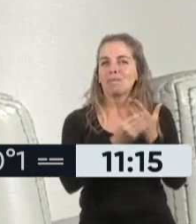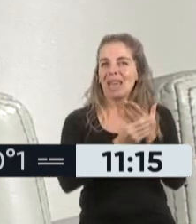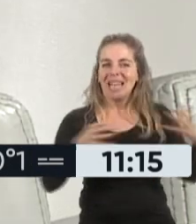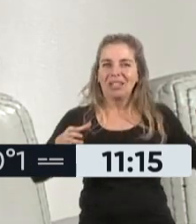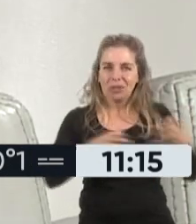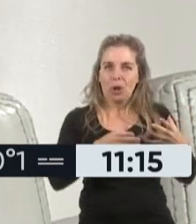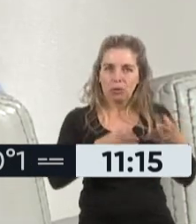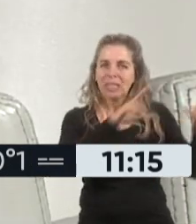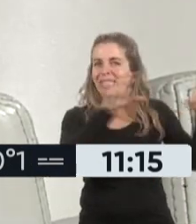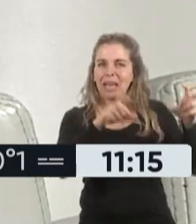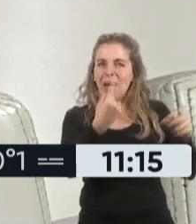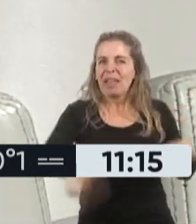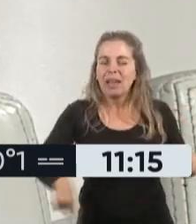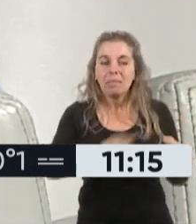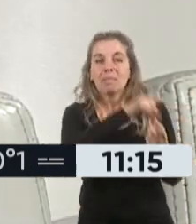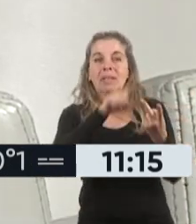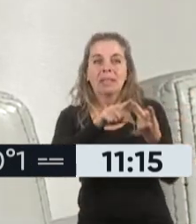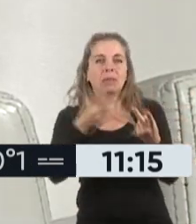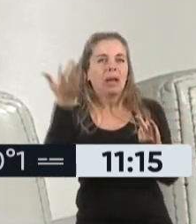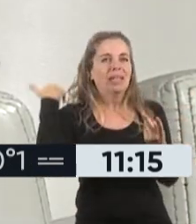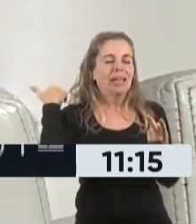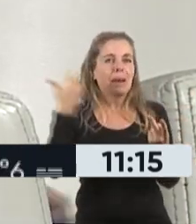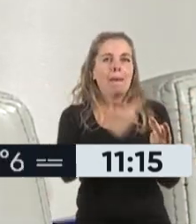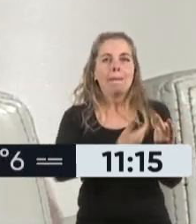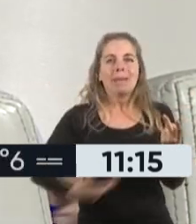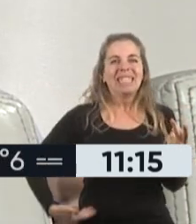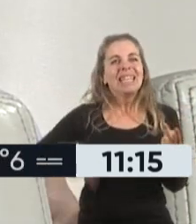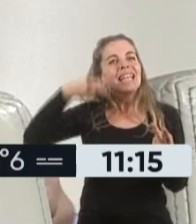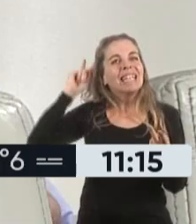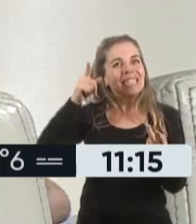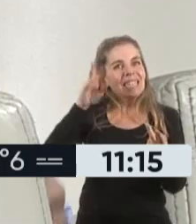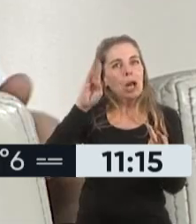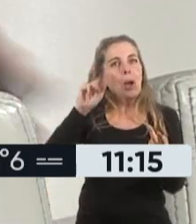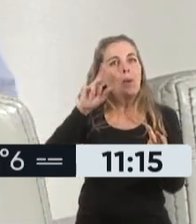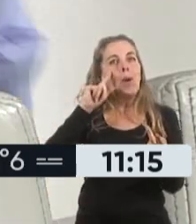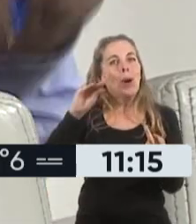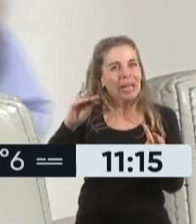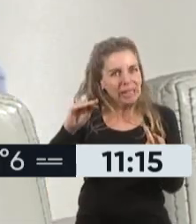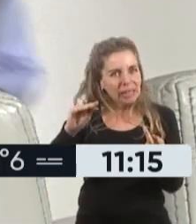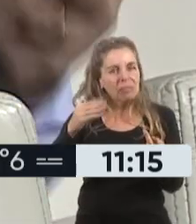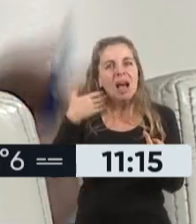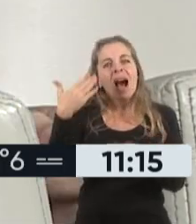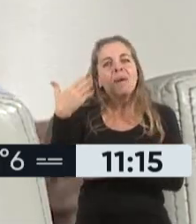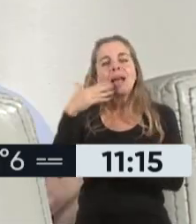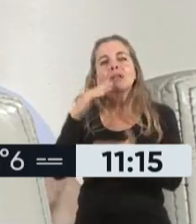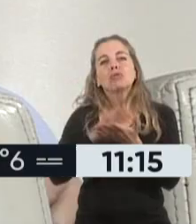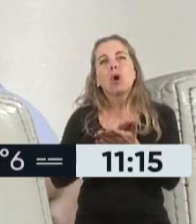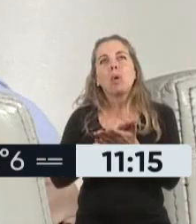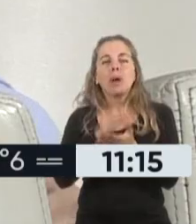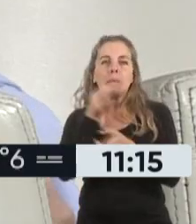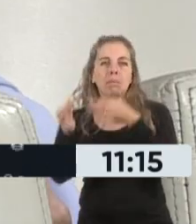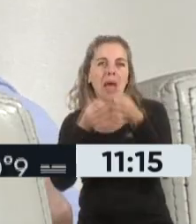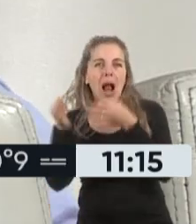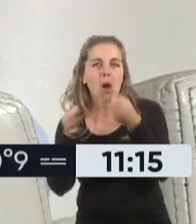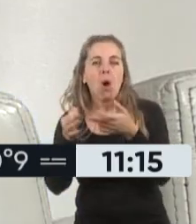Y una cosita muy cortita, ayer el presidente de Chile, Gabriel Boric, aludió a una reunión o a una charla, breve imagino, con